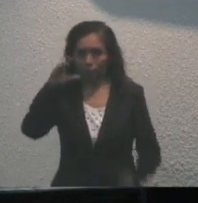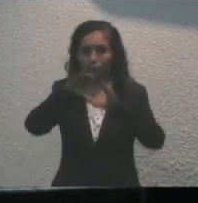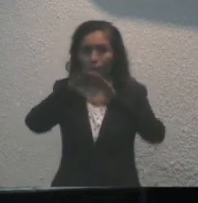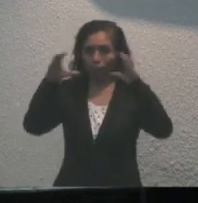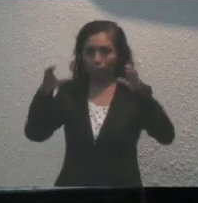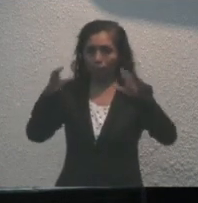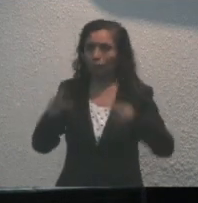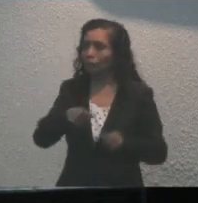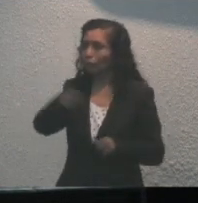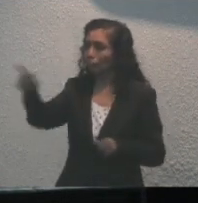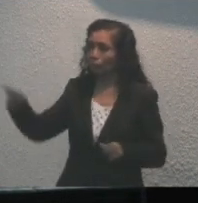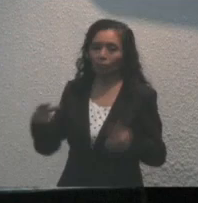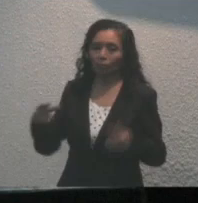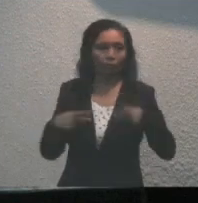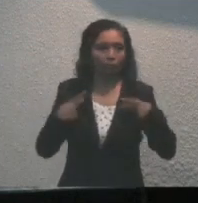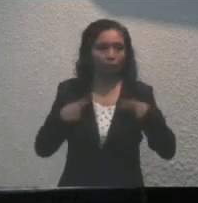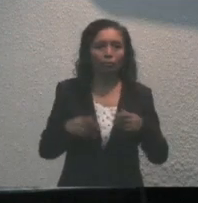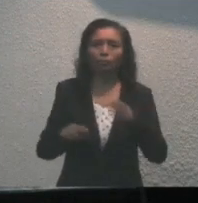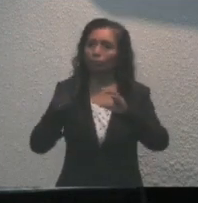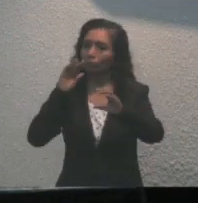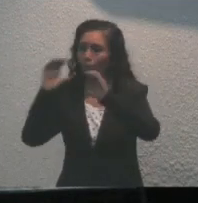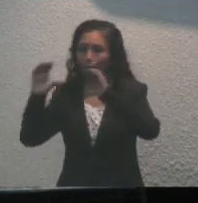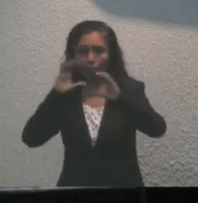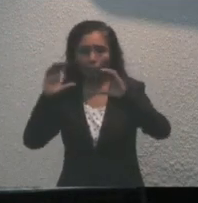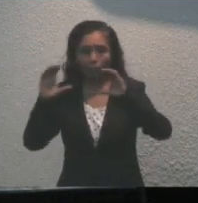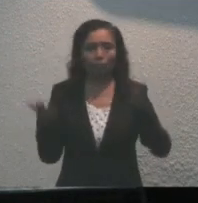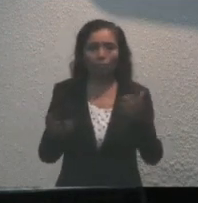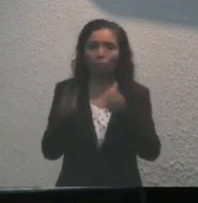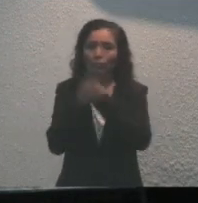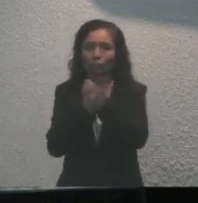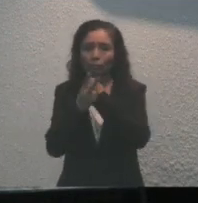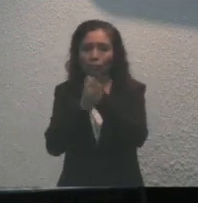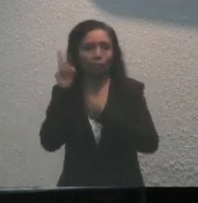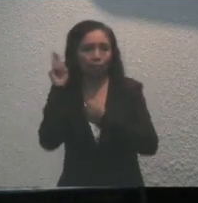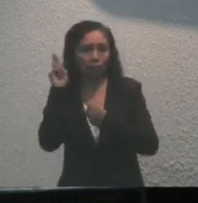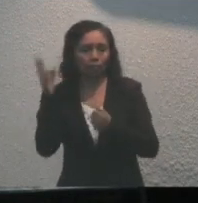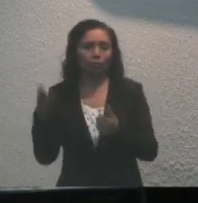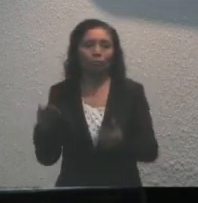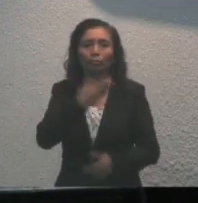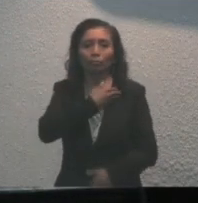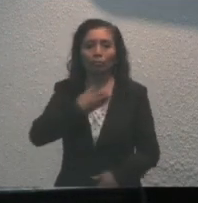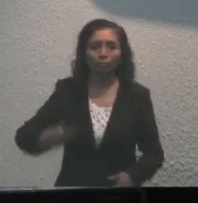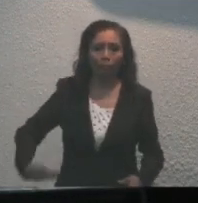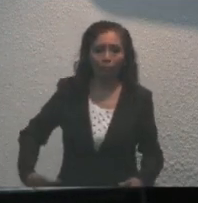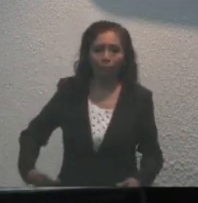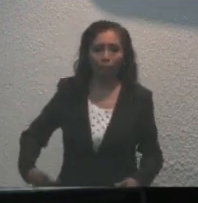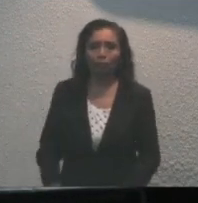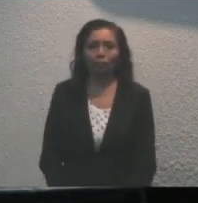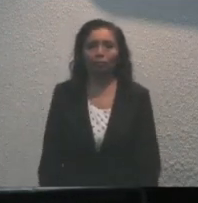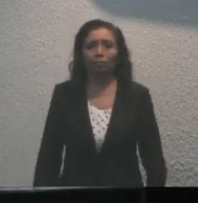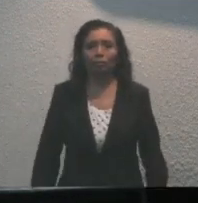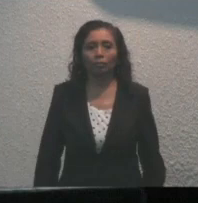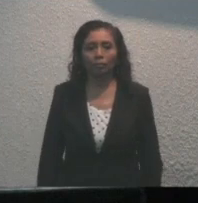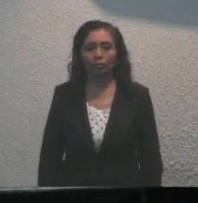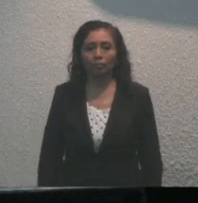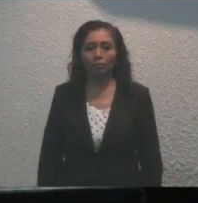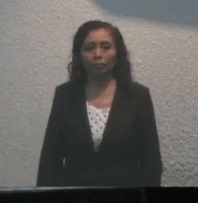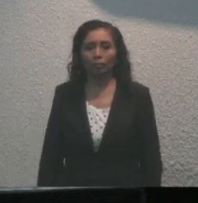concurrencia a los medios de comunicación, a la presidenta Lili Campos